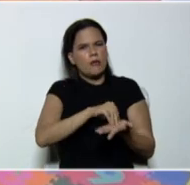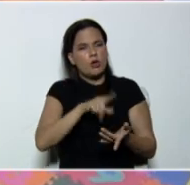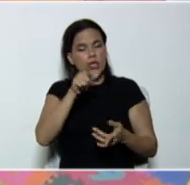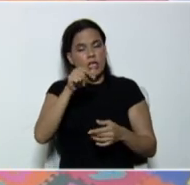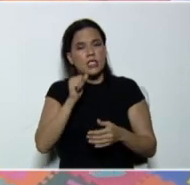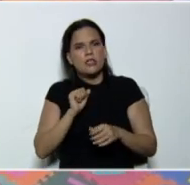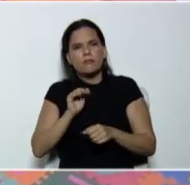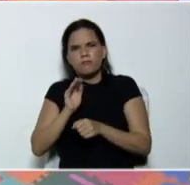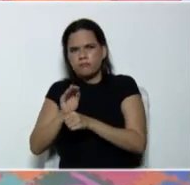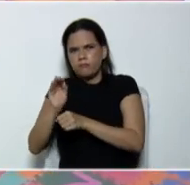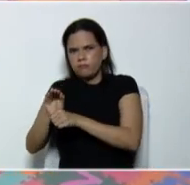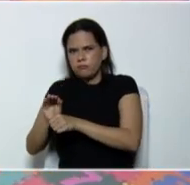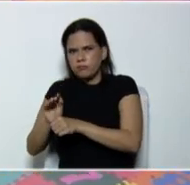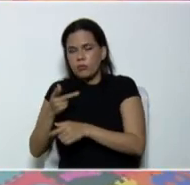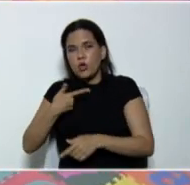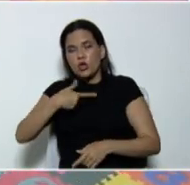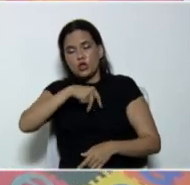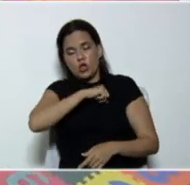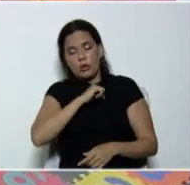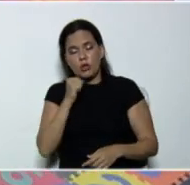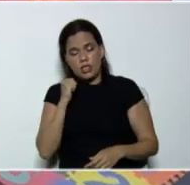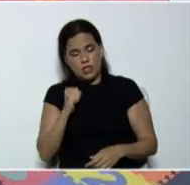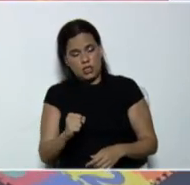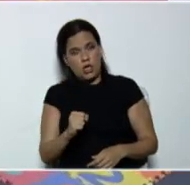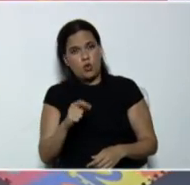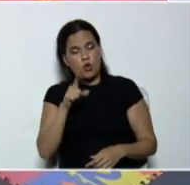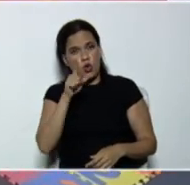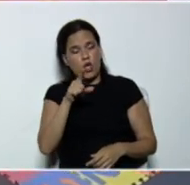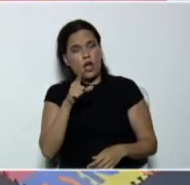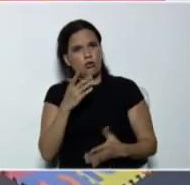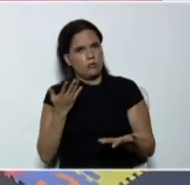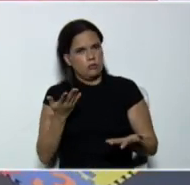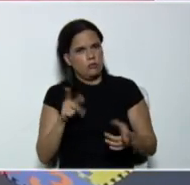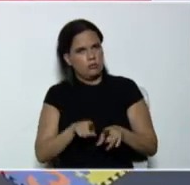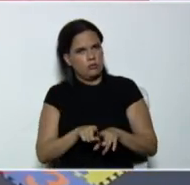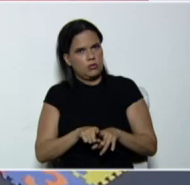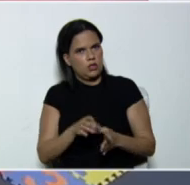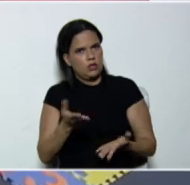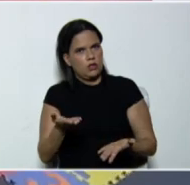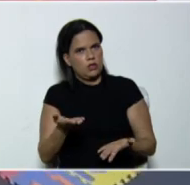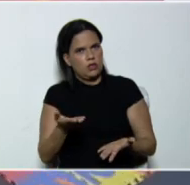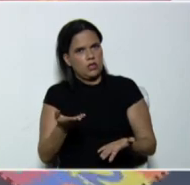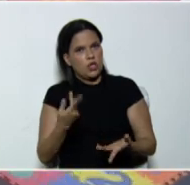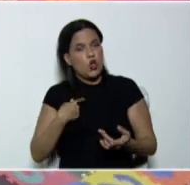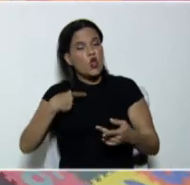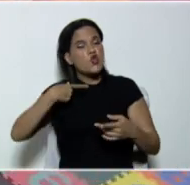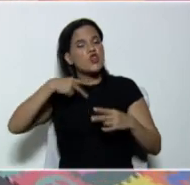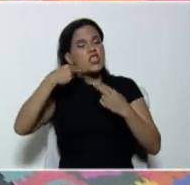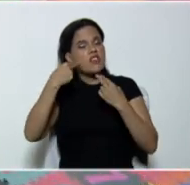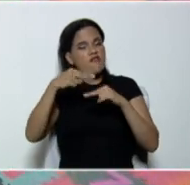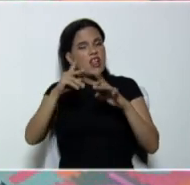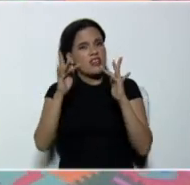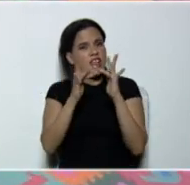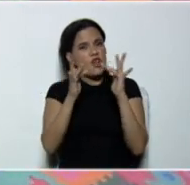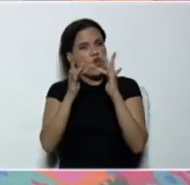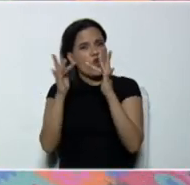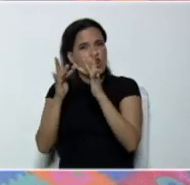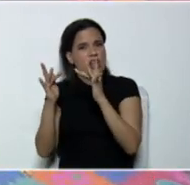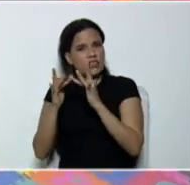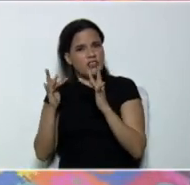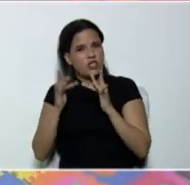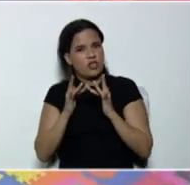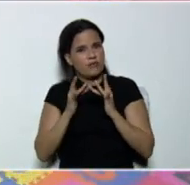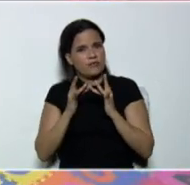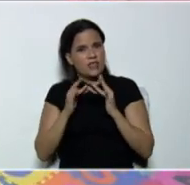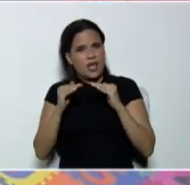y seguras. Pero nosotros queremos estar seguros y seguras de algo también, y se trata de nuestro nivel de conexión en la plataforma